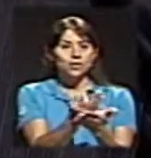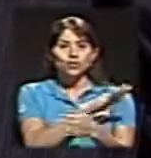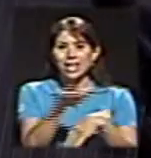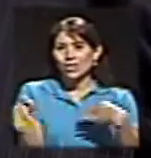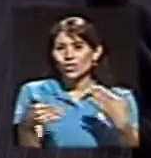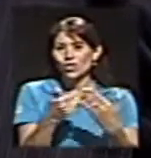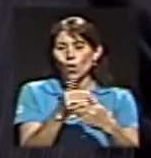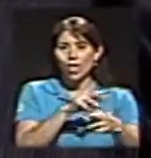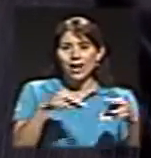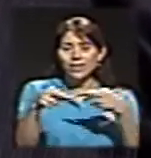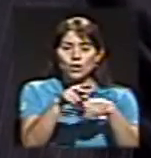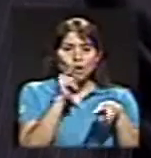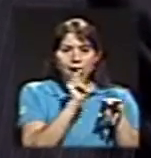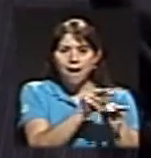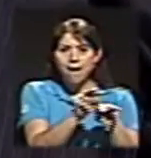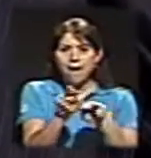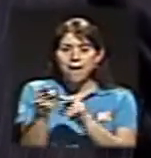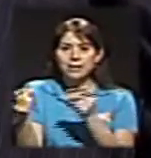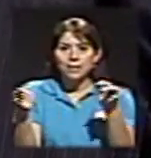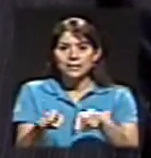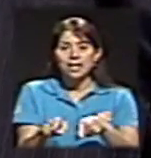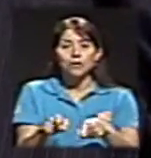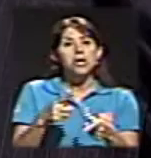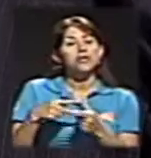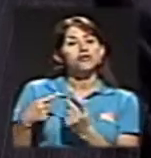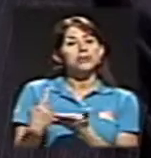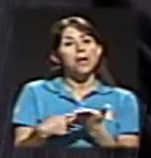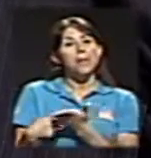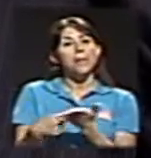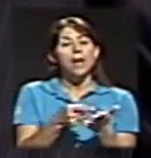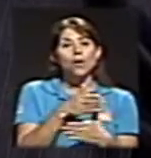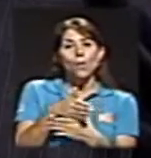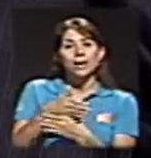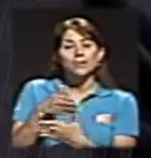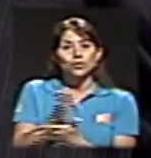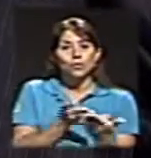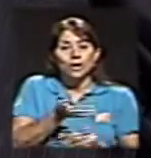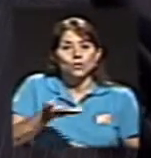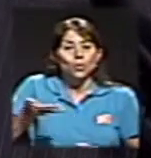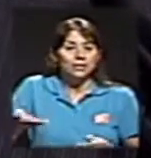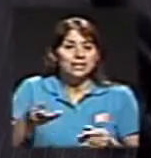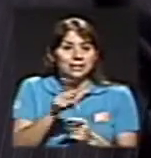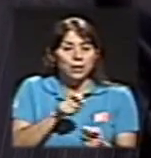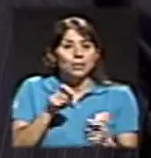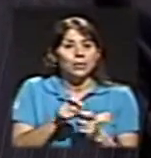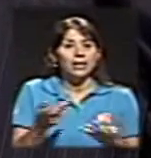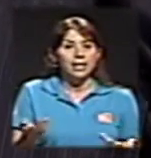y compartimos, ¿verdad?, algunas situaciones de las que se pueden de manera muy puntual,